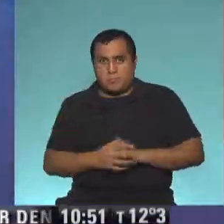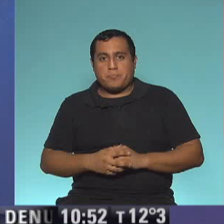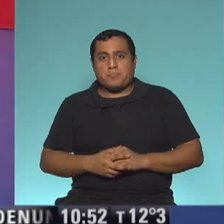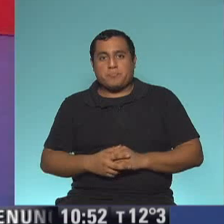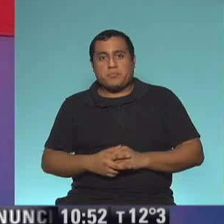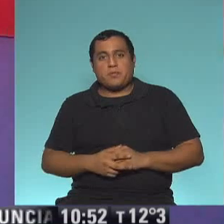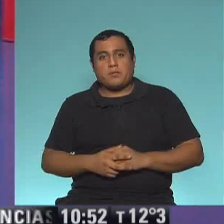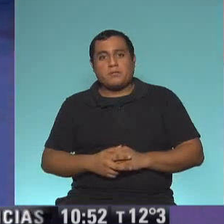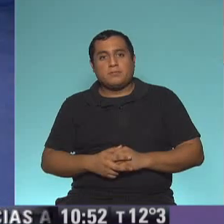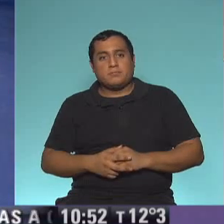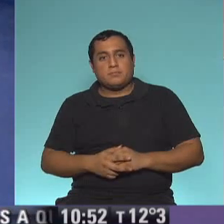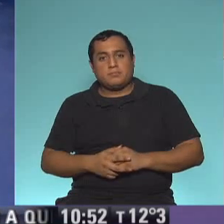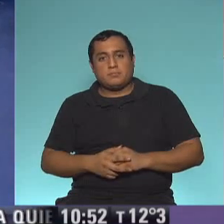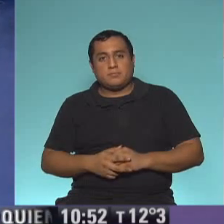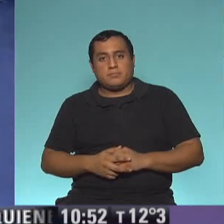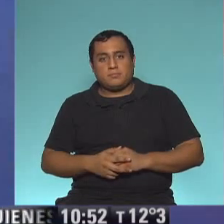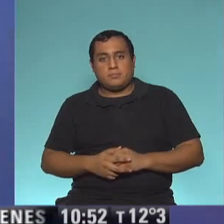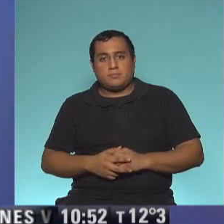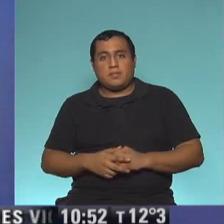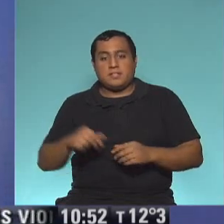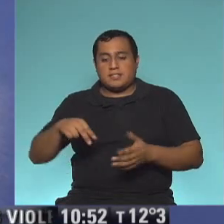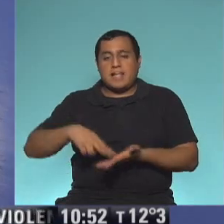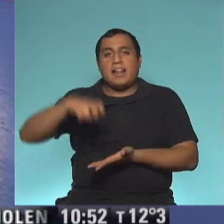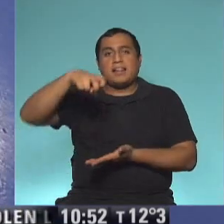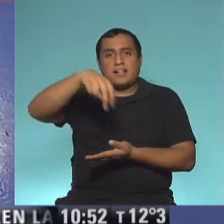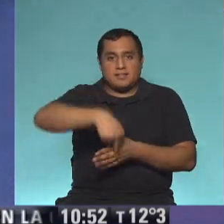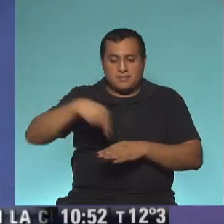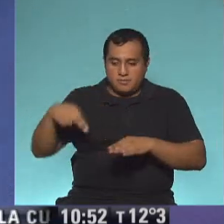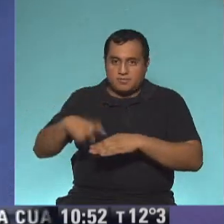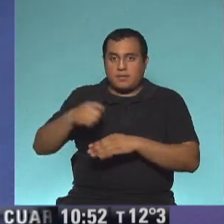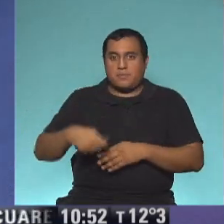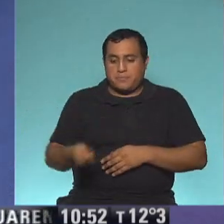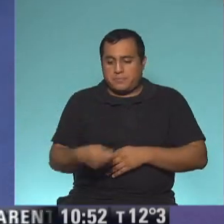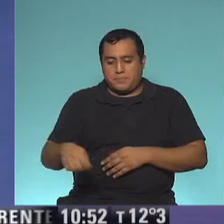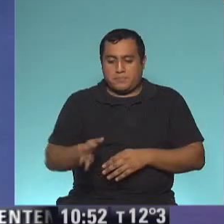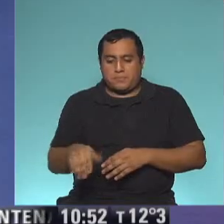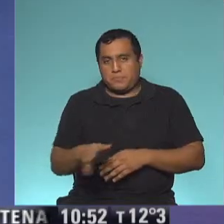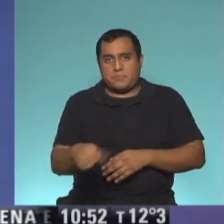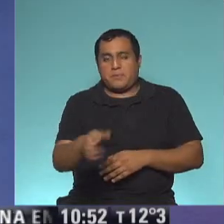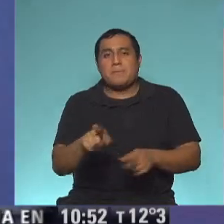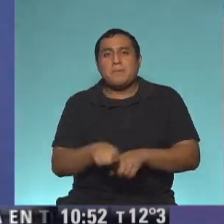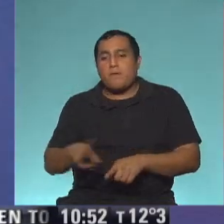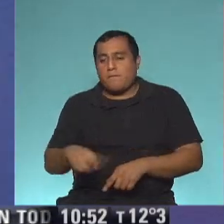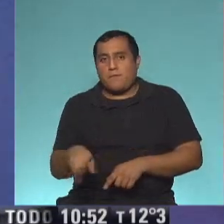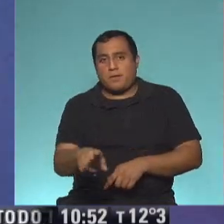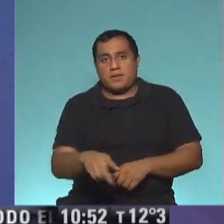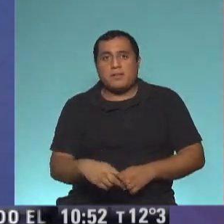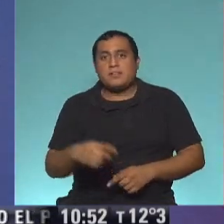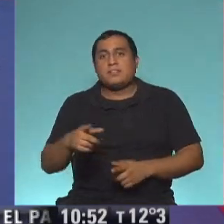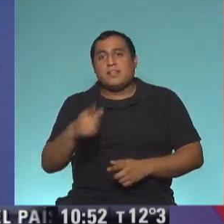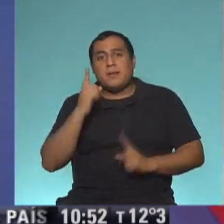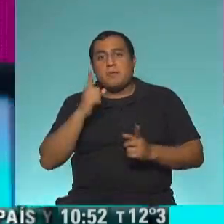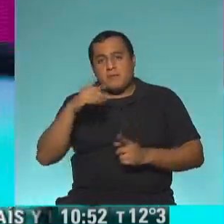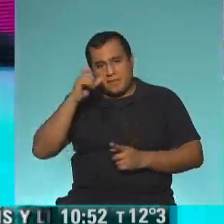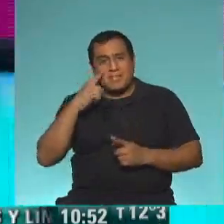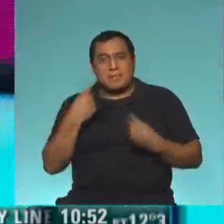¿Listo? Ahora tenemos que pasar la soga. Saltando, yo voy a hacer como una viborita con la soga. Dale. ¿Viborita? ¿Empiezo ya? Sí, ah,